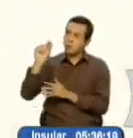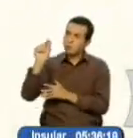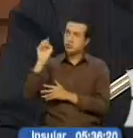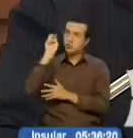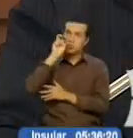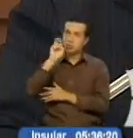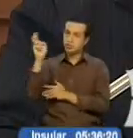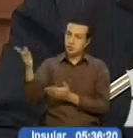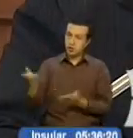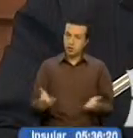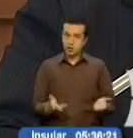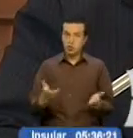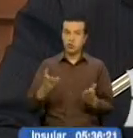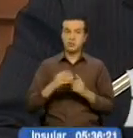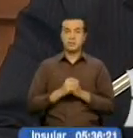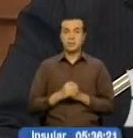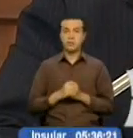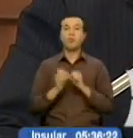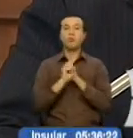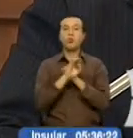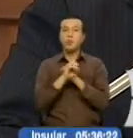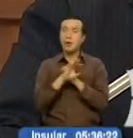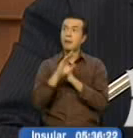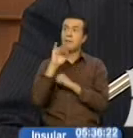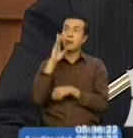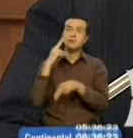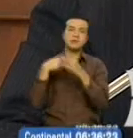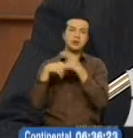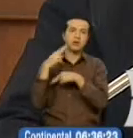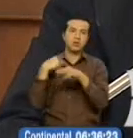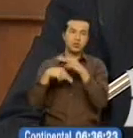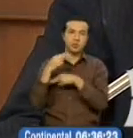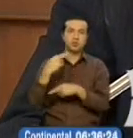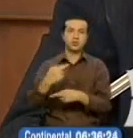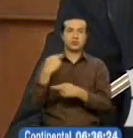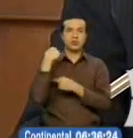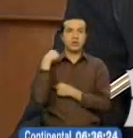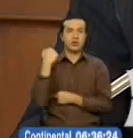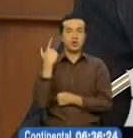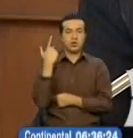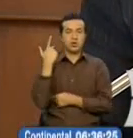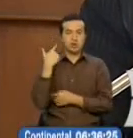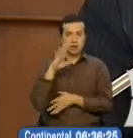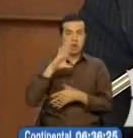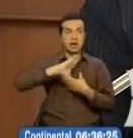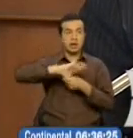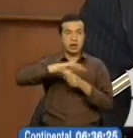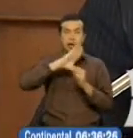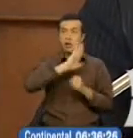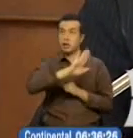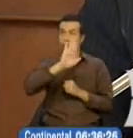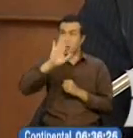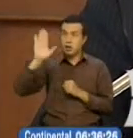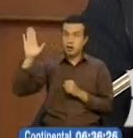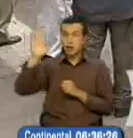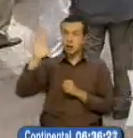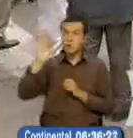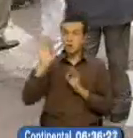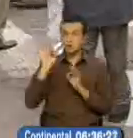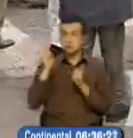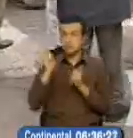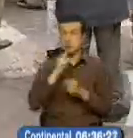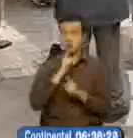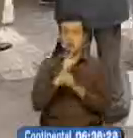turísticos. Promoción más comercialización es lo que nosotros hemos denominado una promoción inteligente.